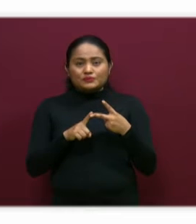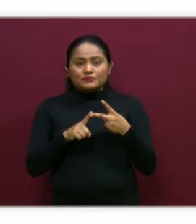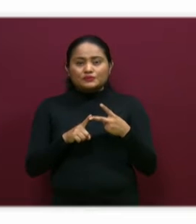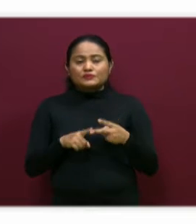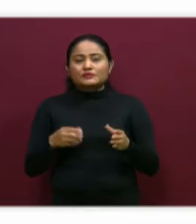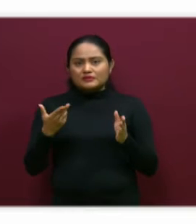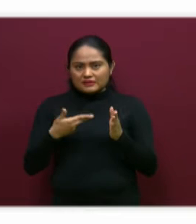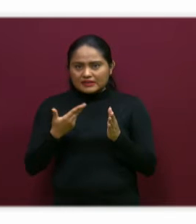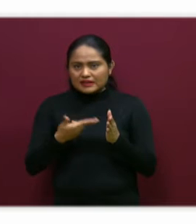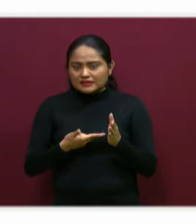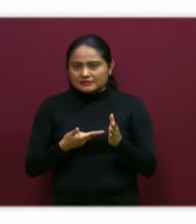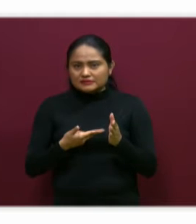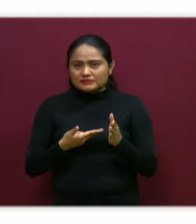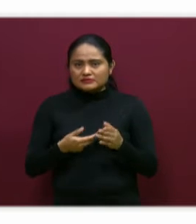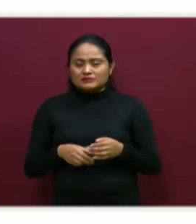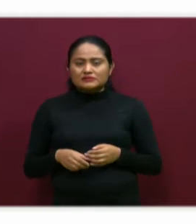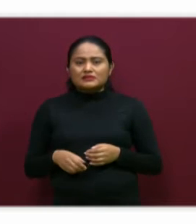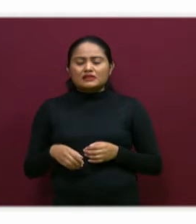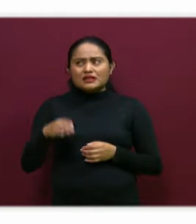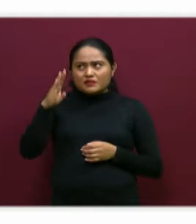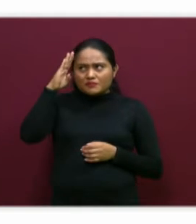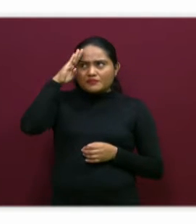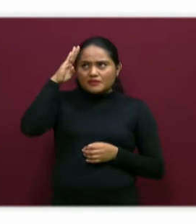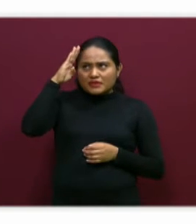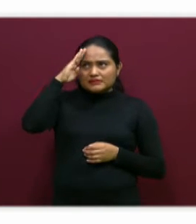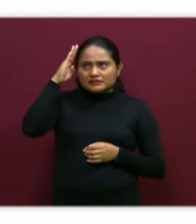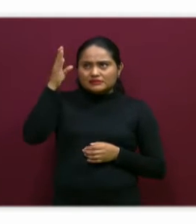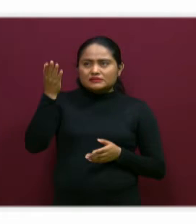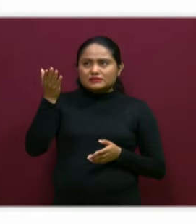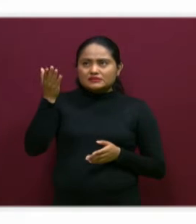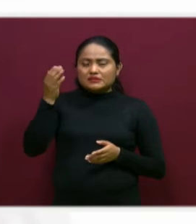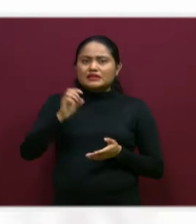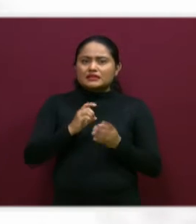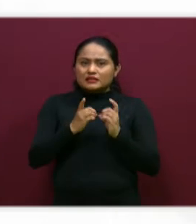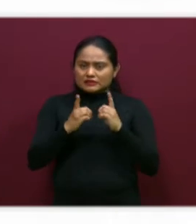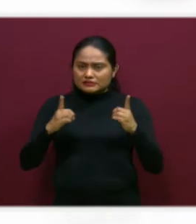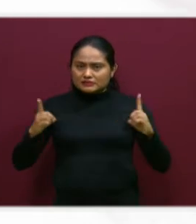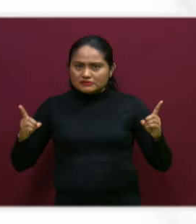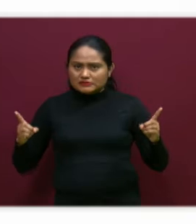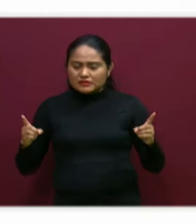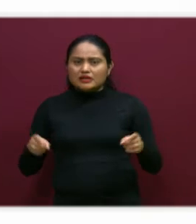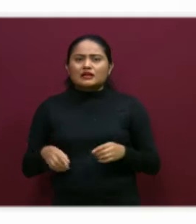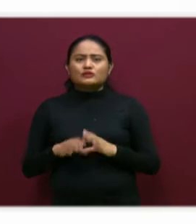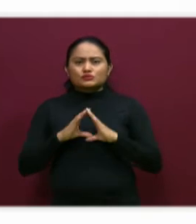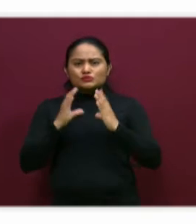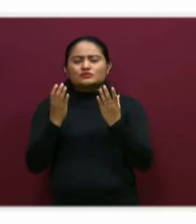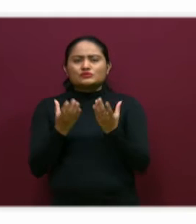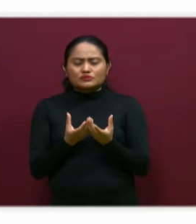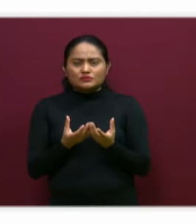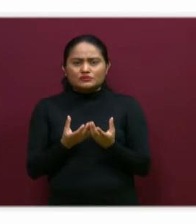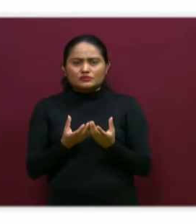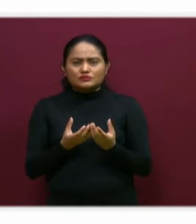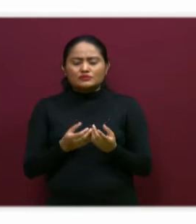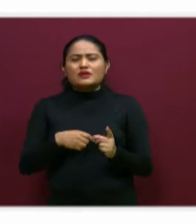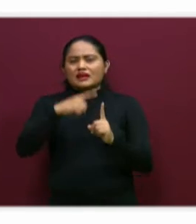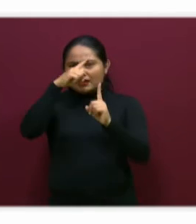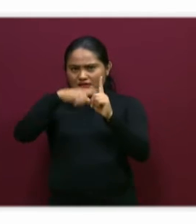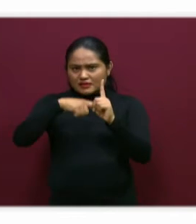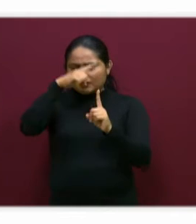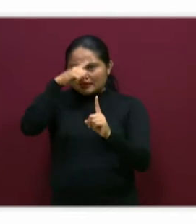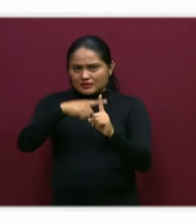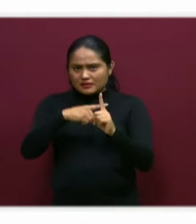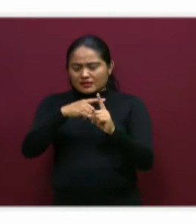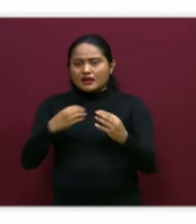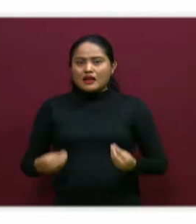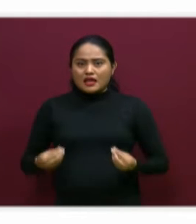intenta reflexionar sobre el objetivo de desarrollo sustentable 13 acción por el clima el 14 la vida submarina y el